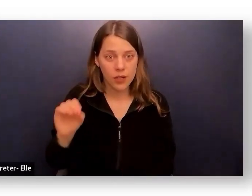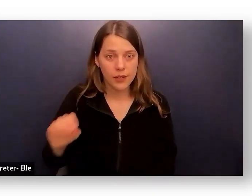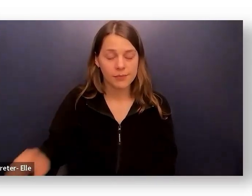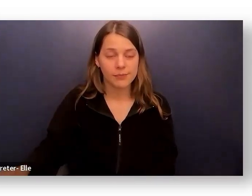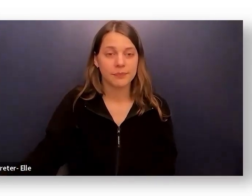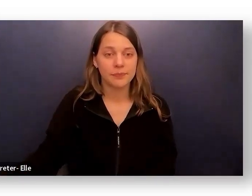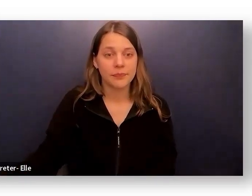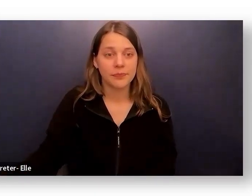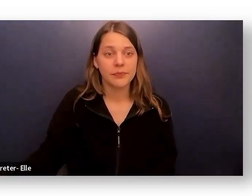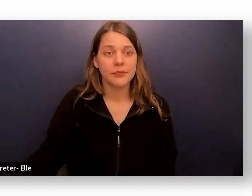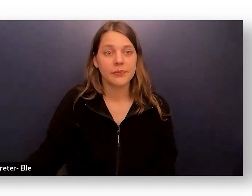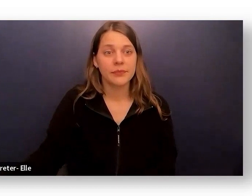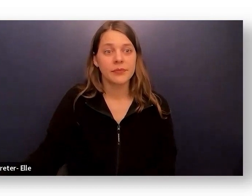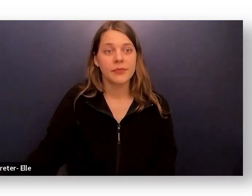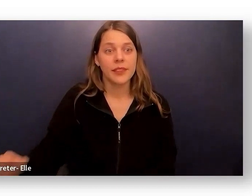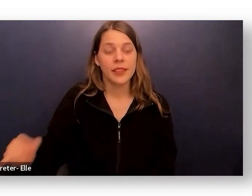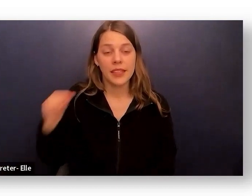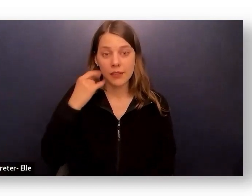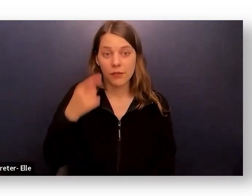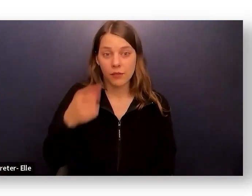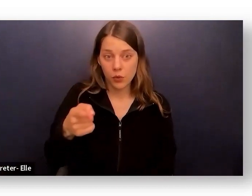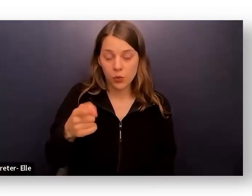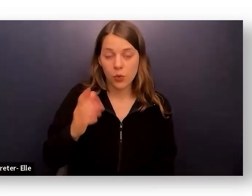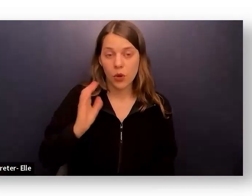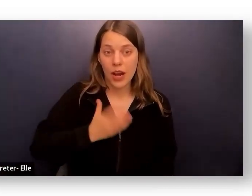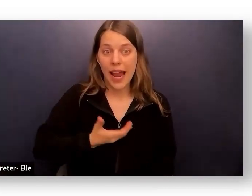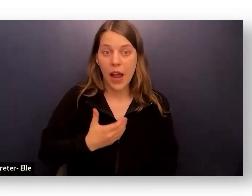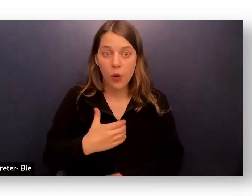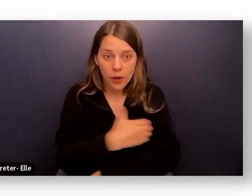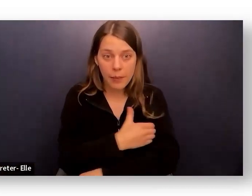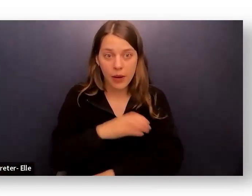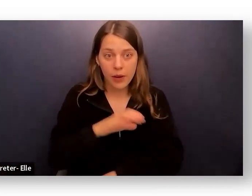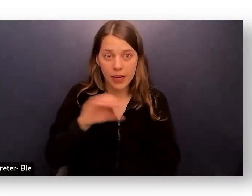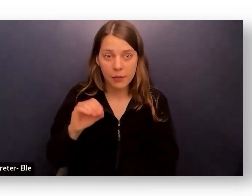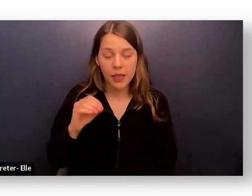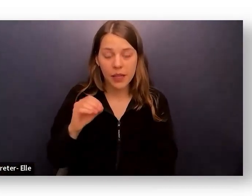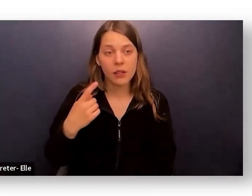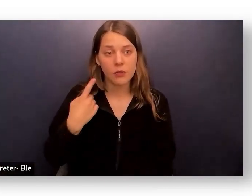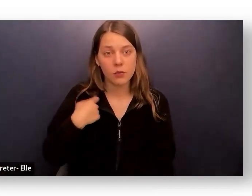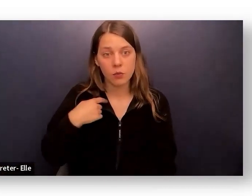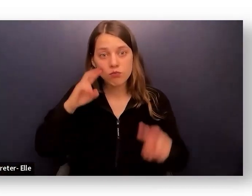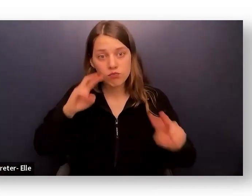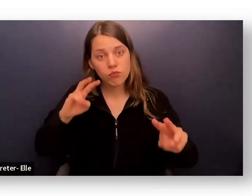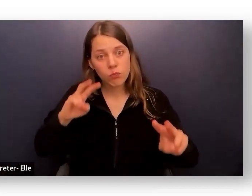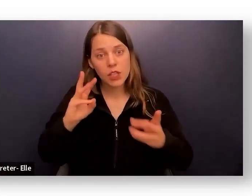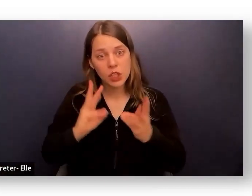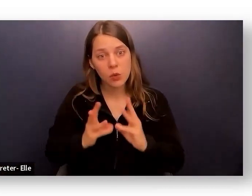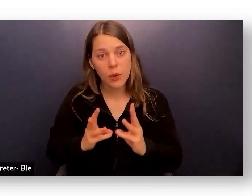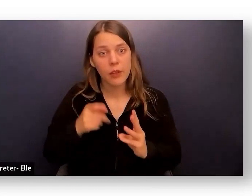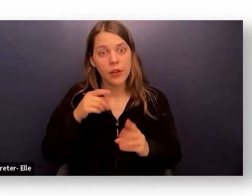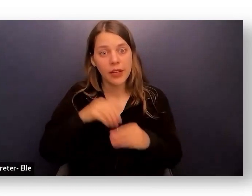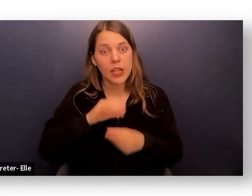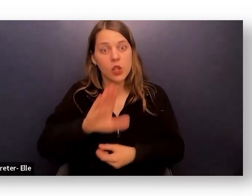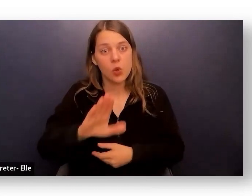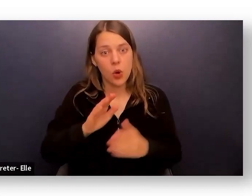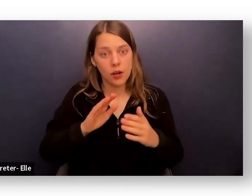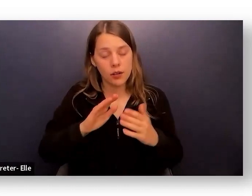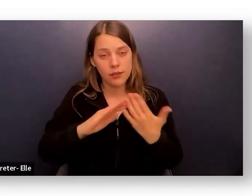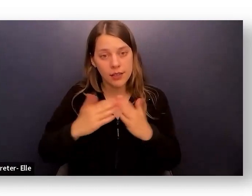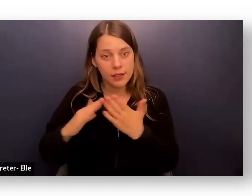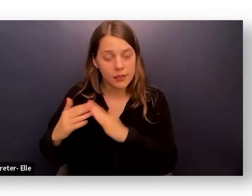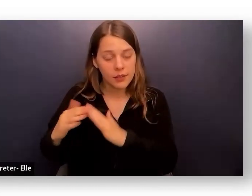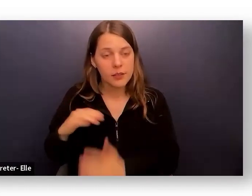servicio en el estado de Oregón. Entonces, si usted es un cliente de